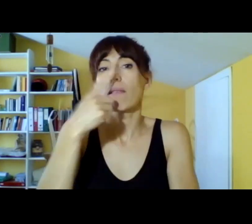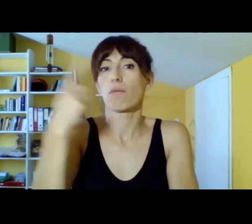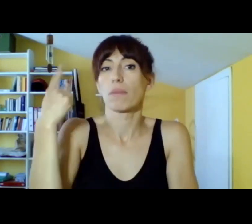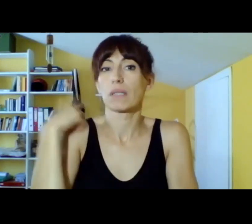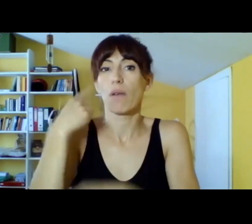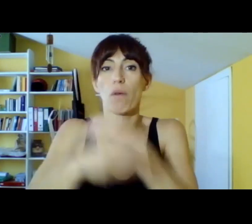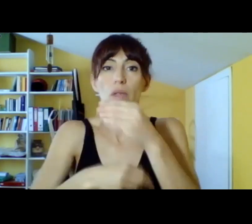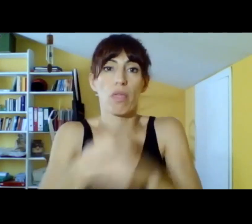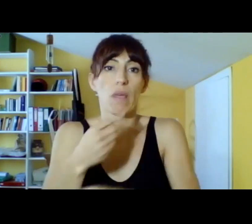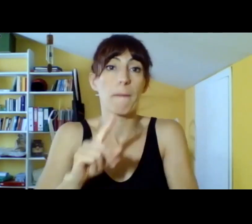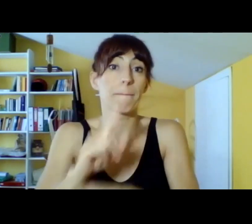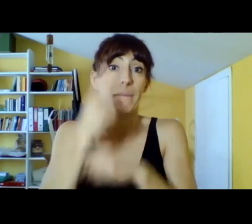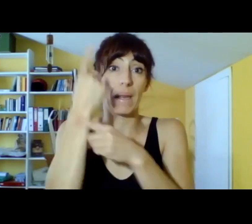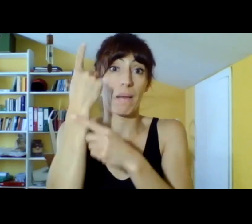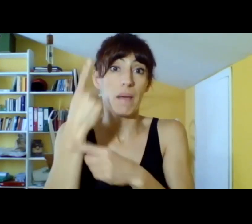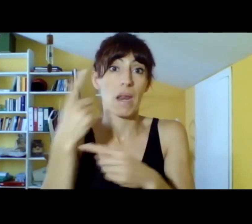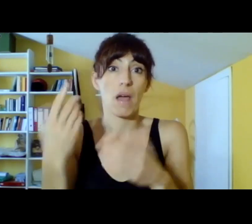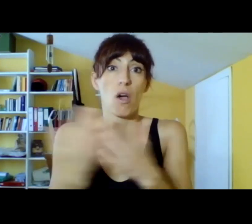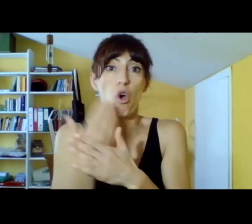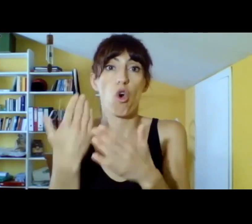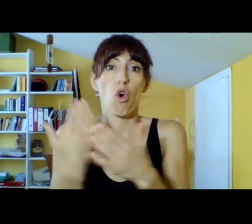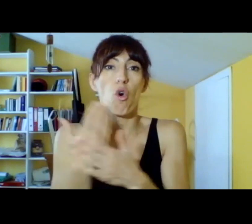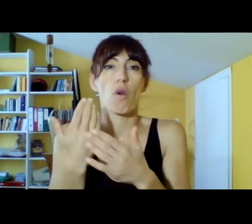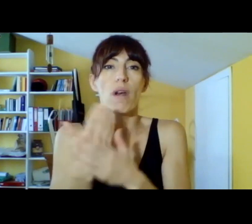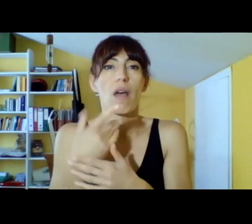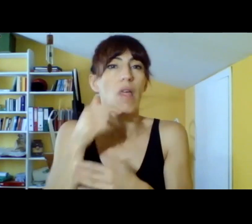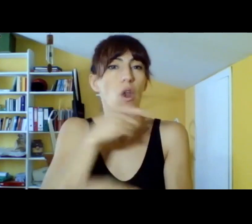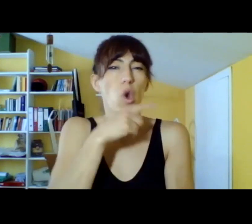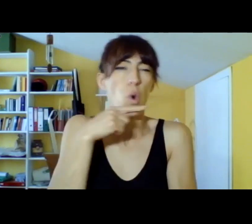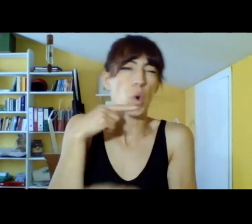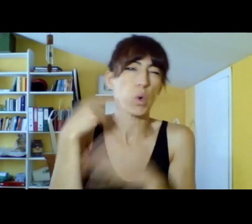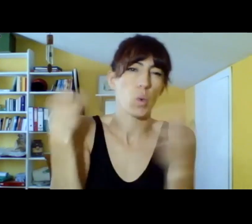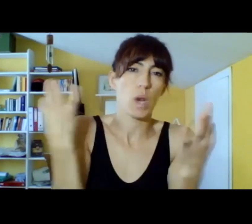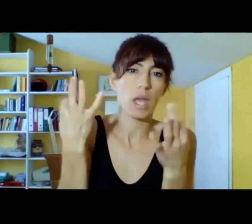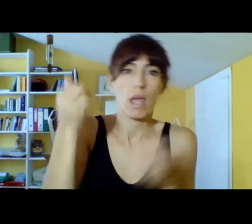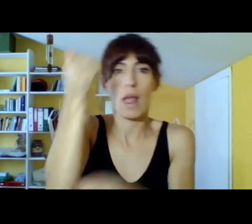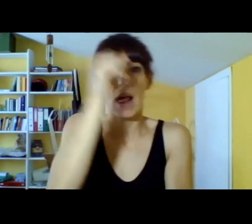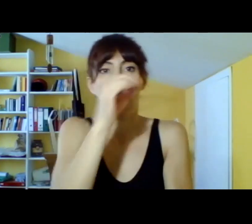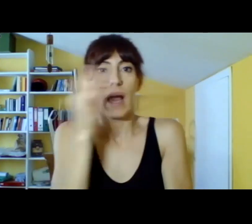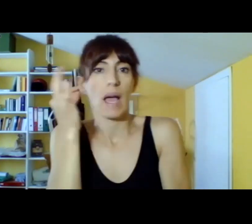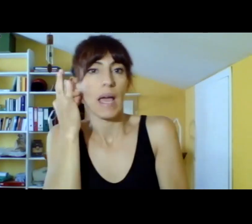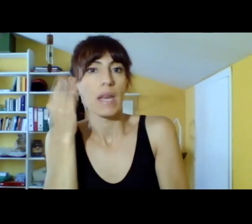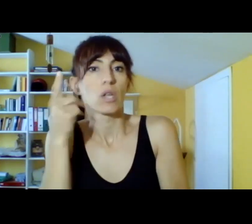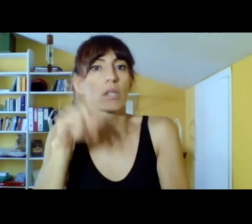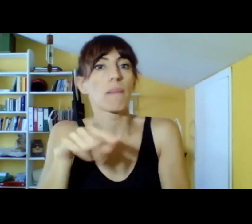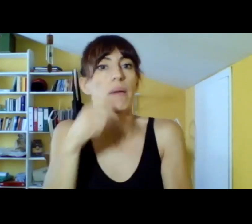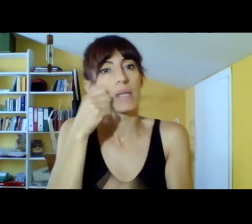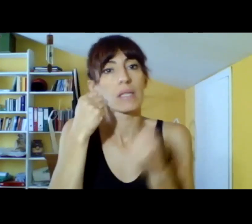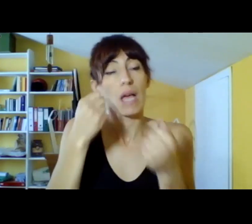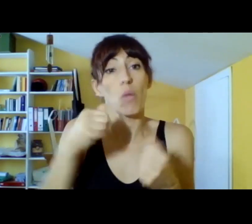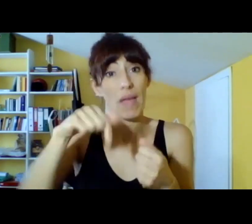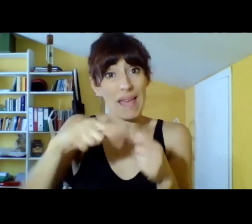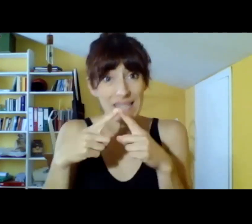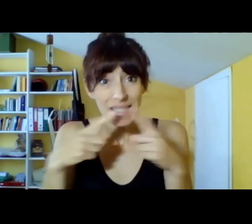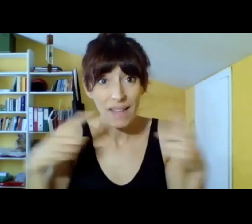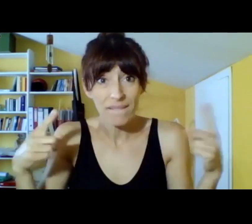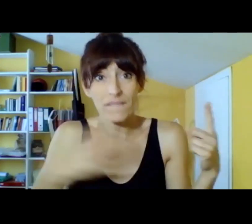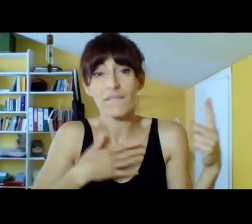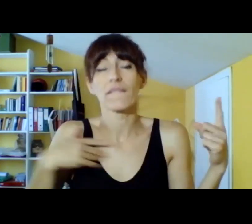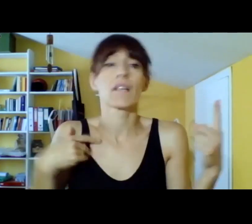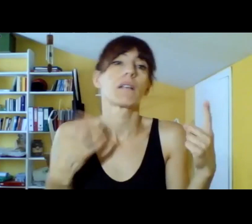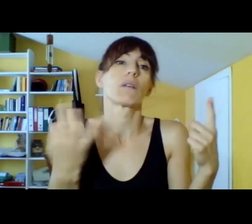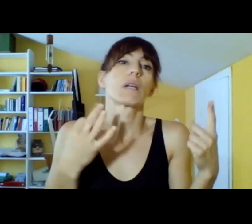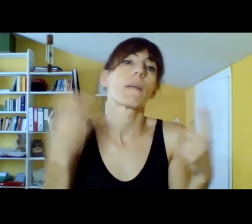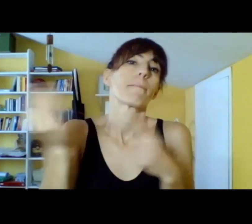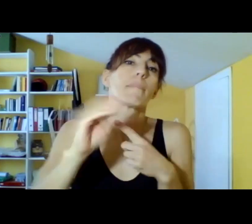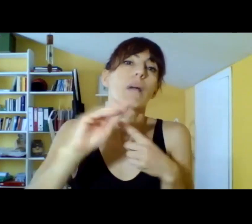la primera jornada Que nos duele, género y salud. Este año queremos hacer nuestra aportación para mejorar la atención